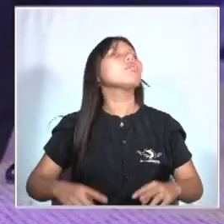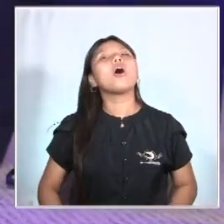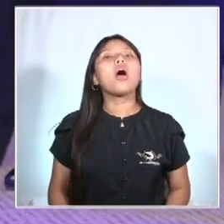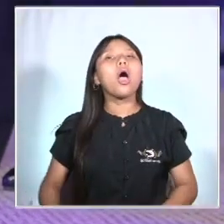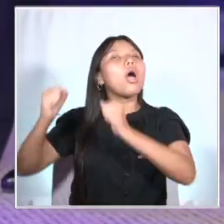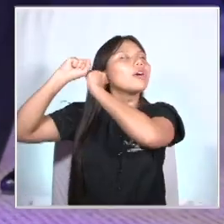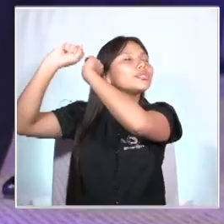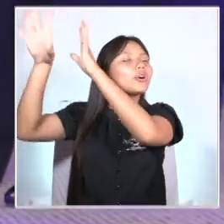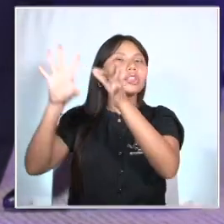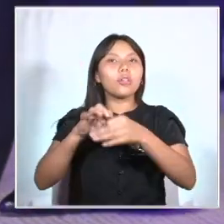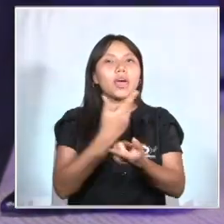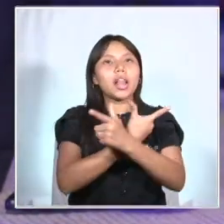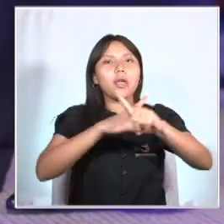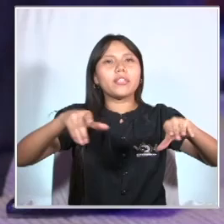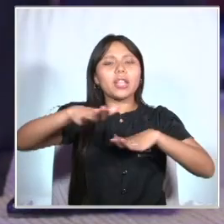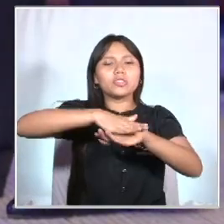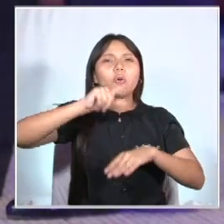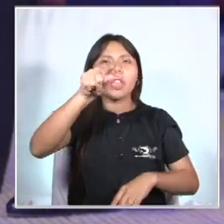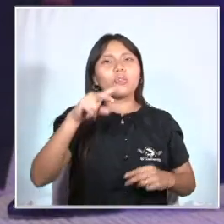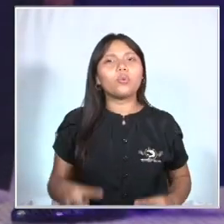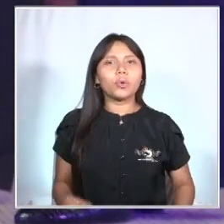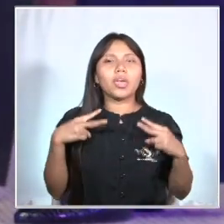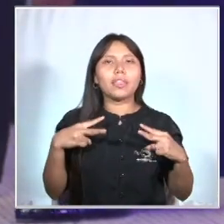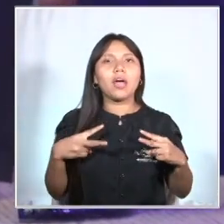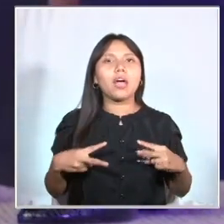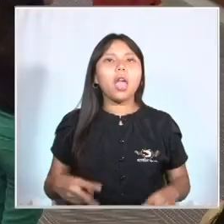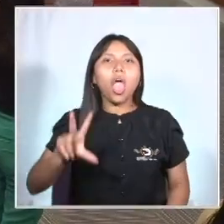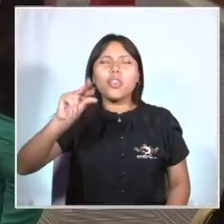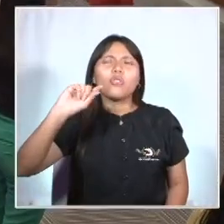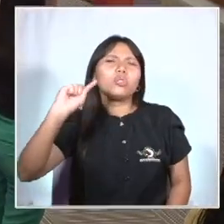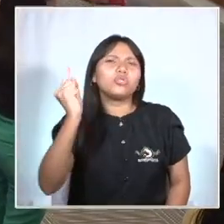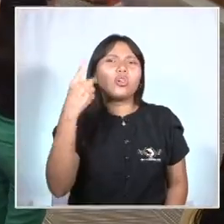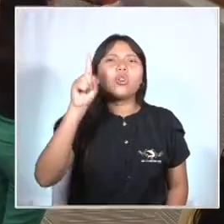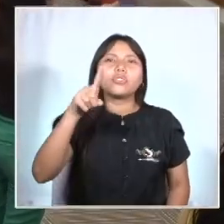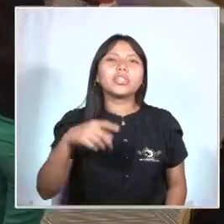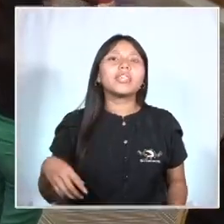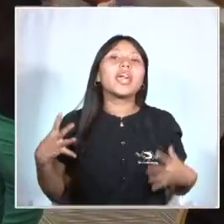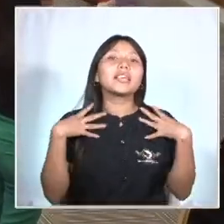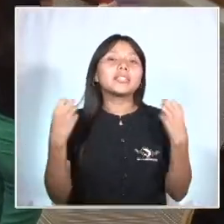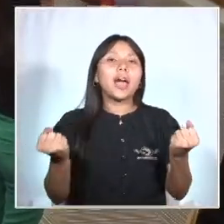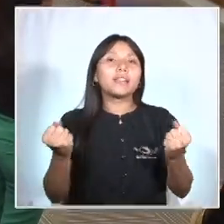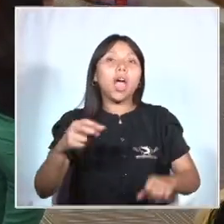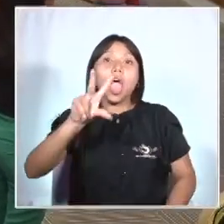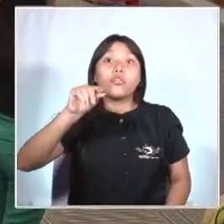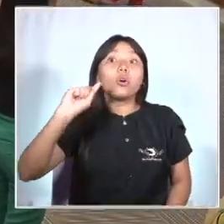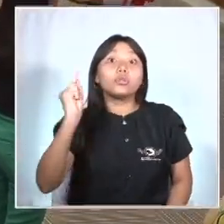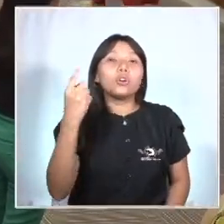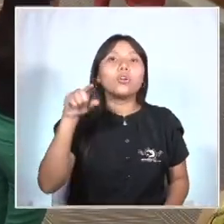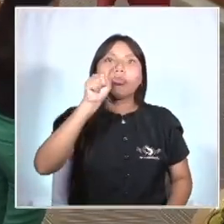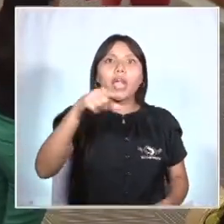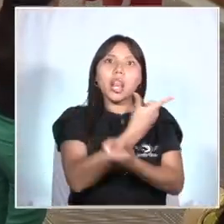Sonido de libertad sobre tu vida. No solamente te sano, no solamente te libero.